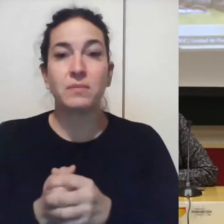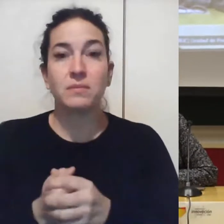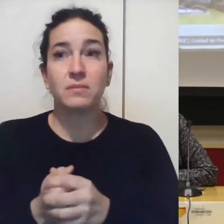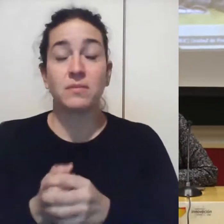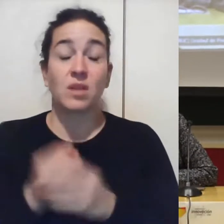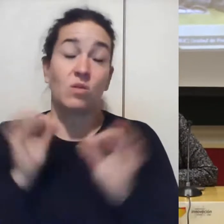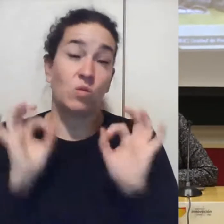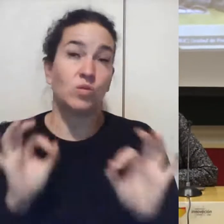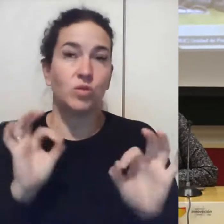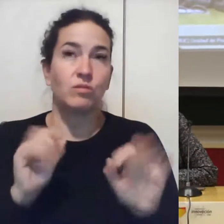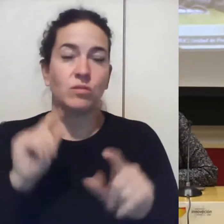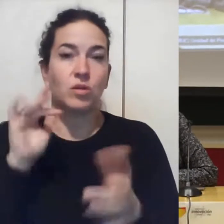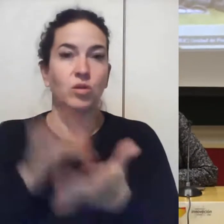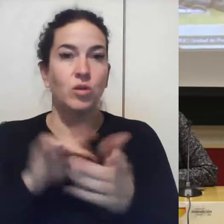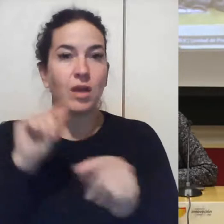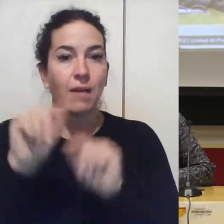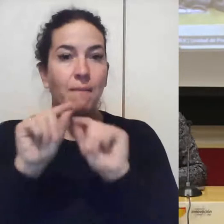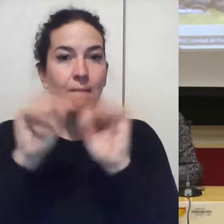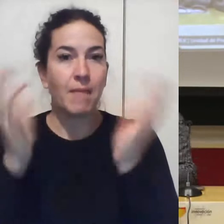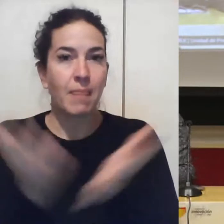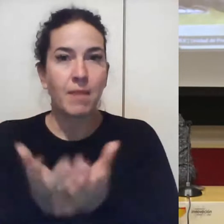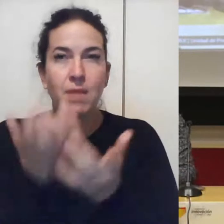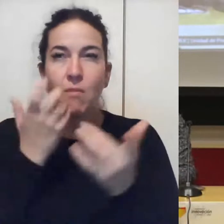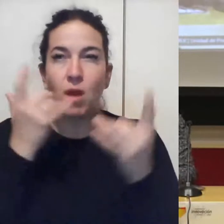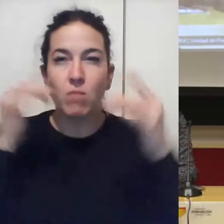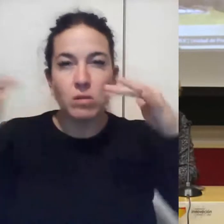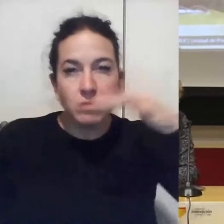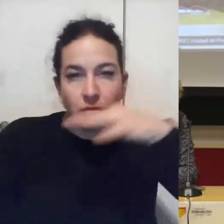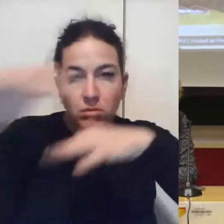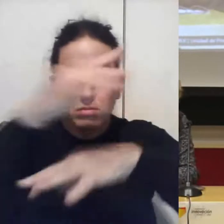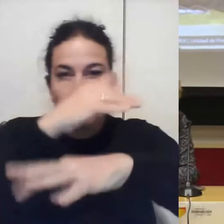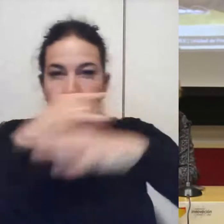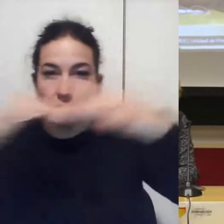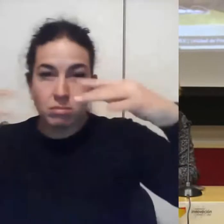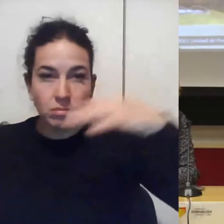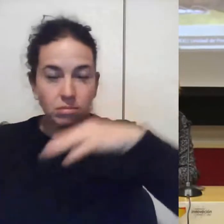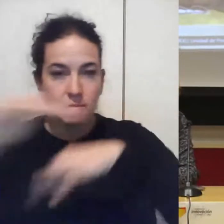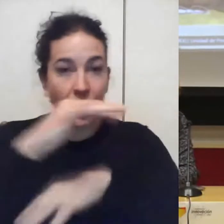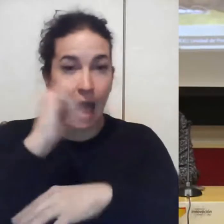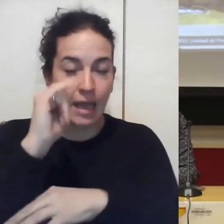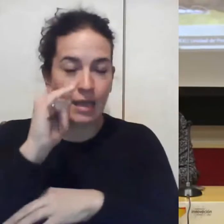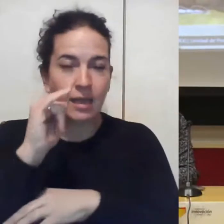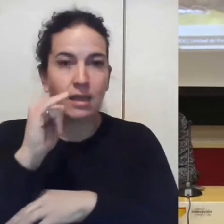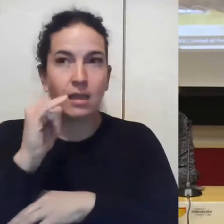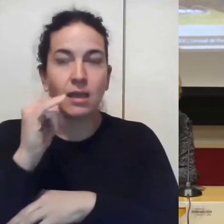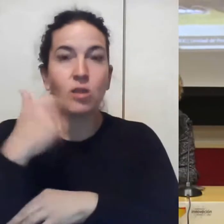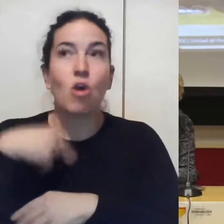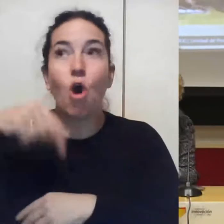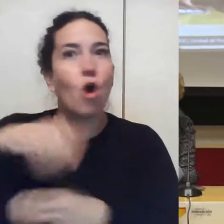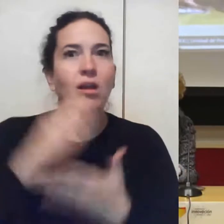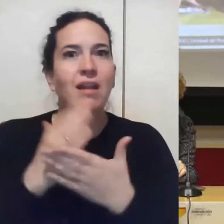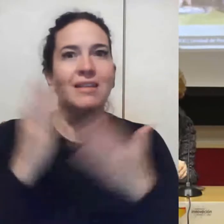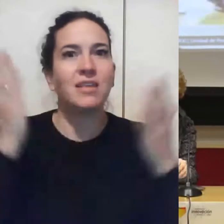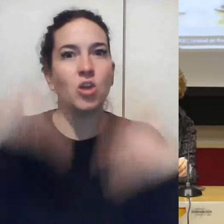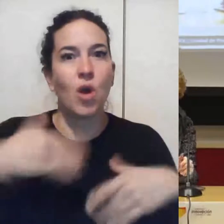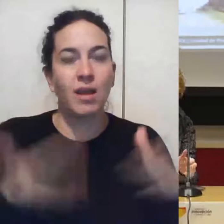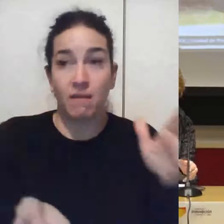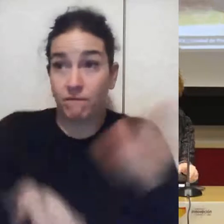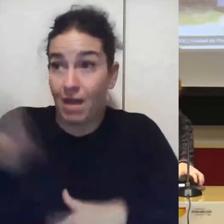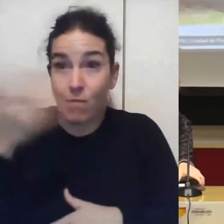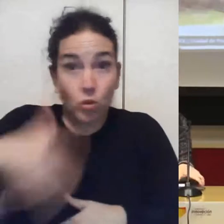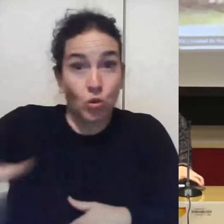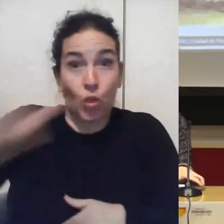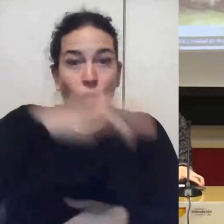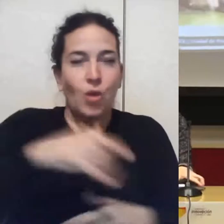pandemia, ya que había una niebla magnífica, y dije, hoy, clase. Cuento en románico, digo,